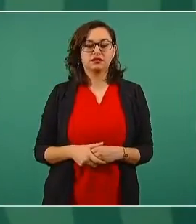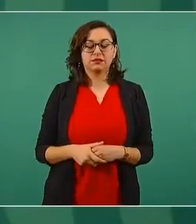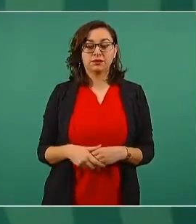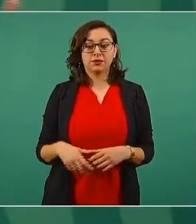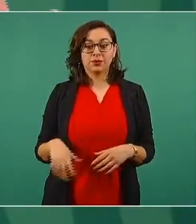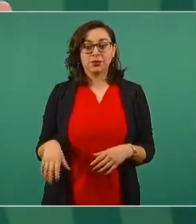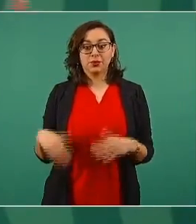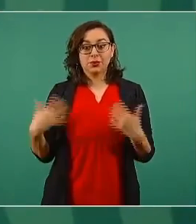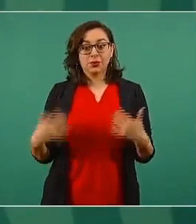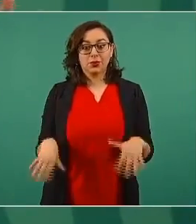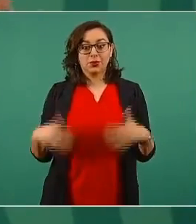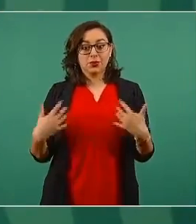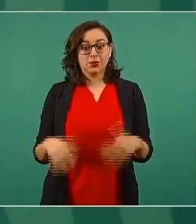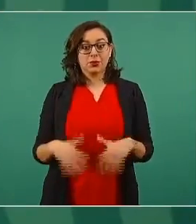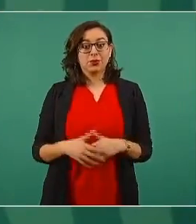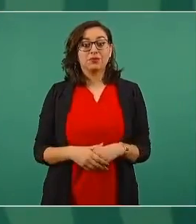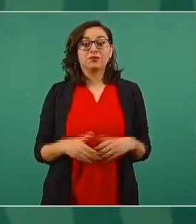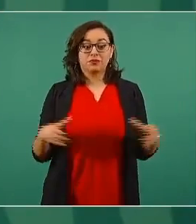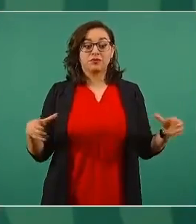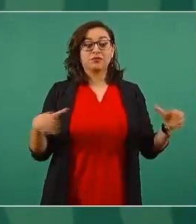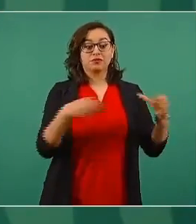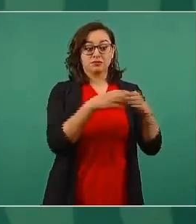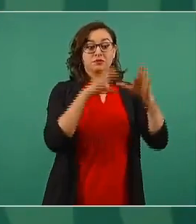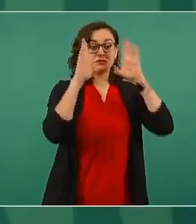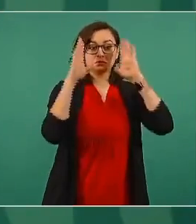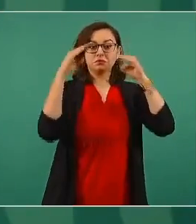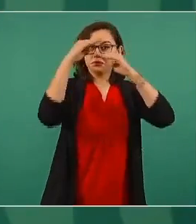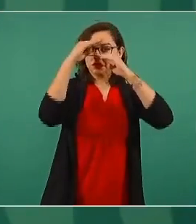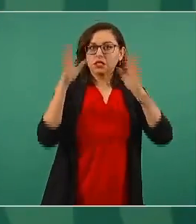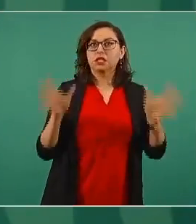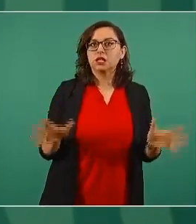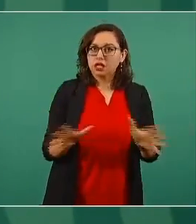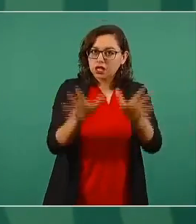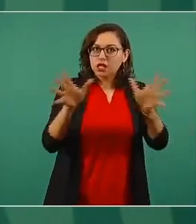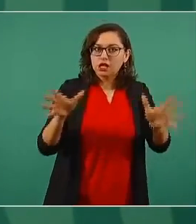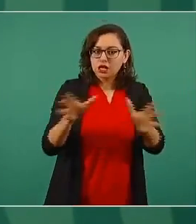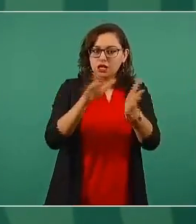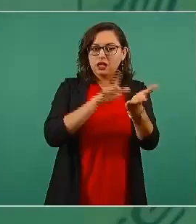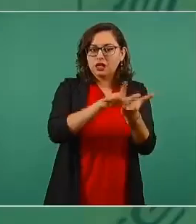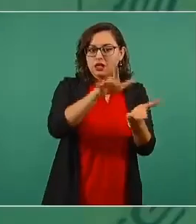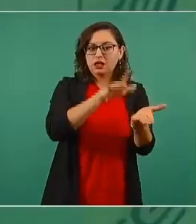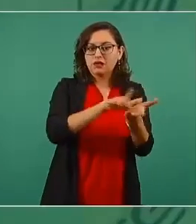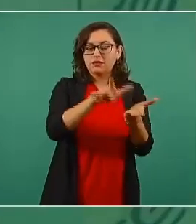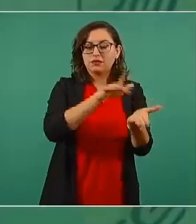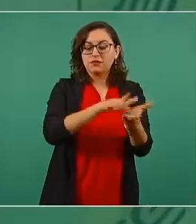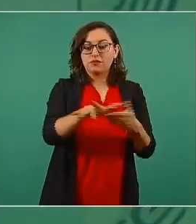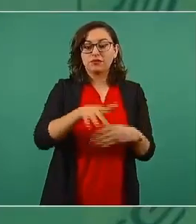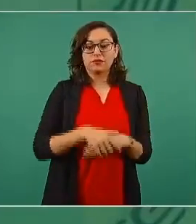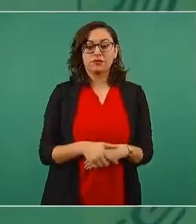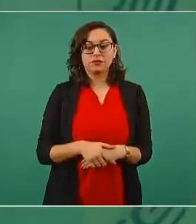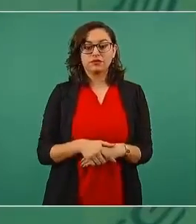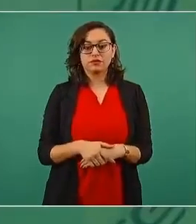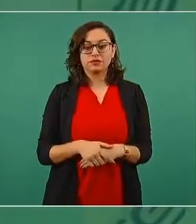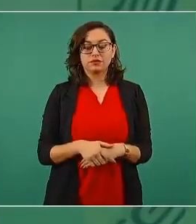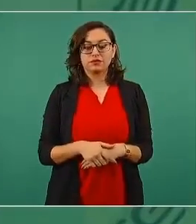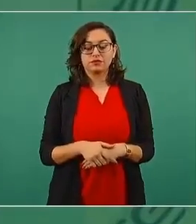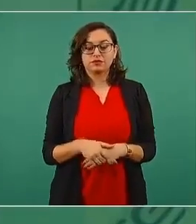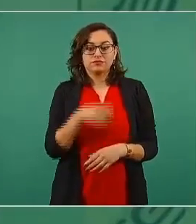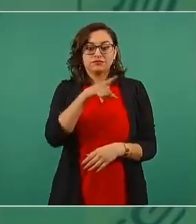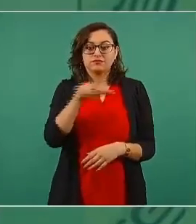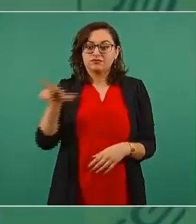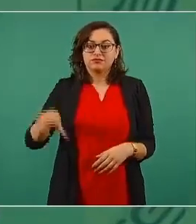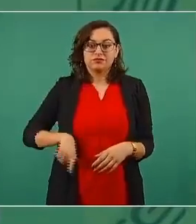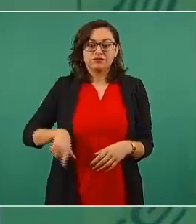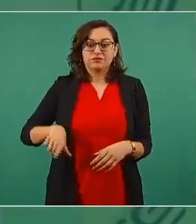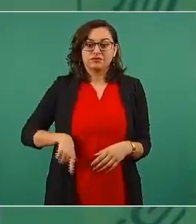Todo esto con el apoyo de los conservadores. Además se vuelve caricatura todo ese gobierno